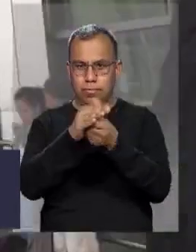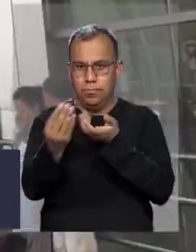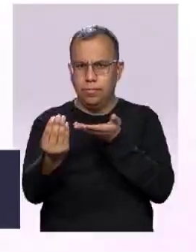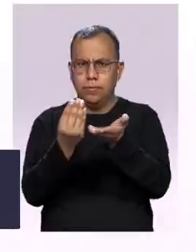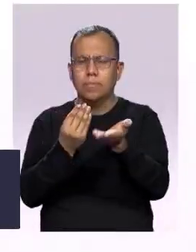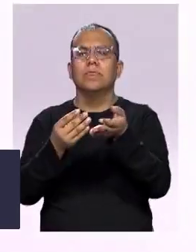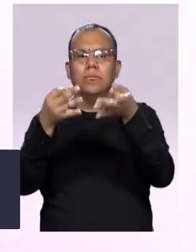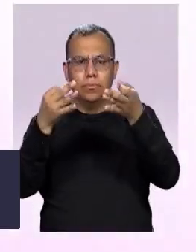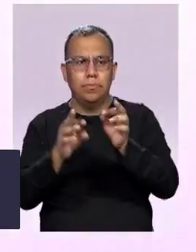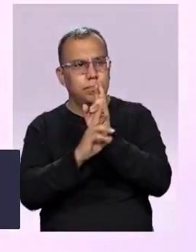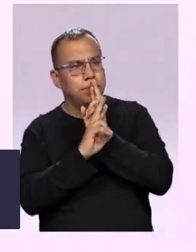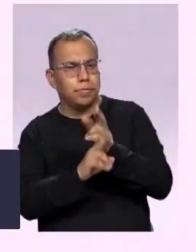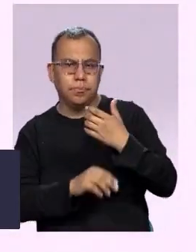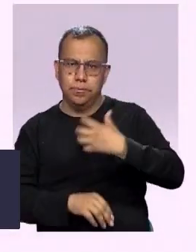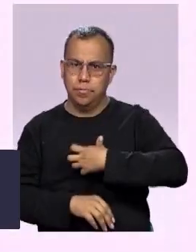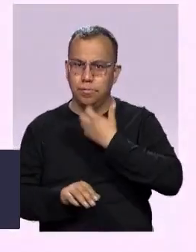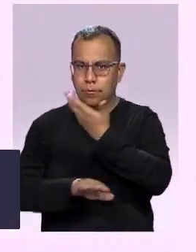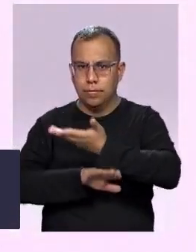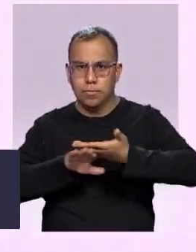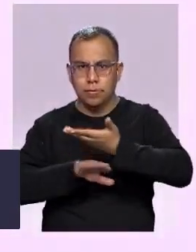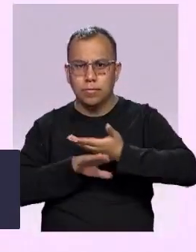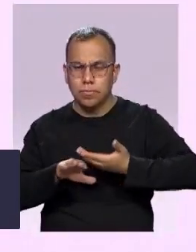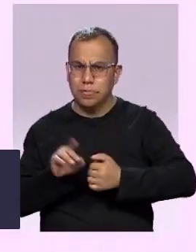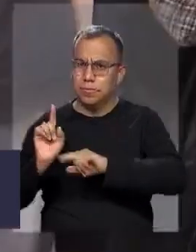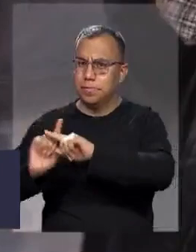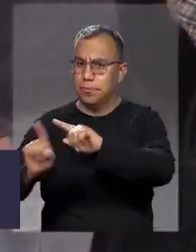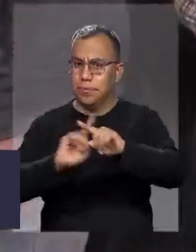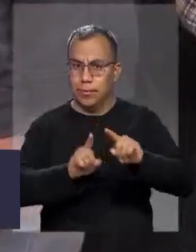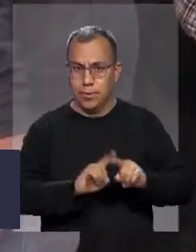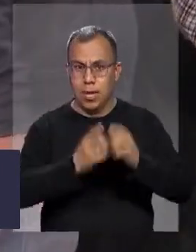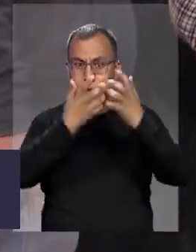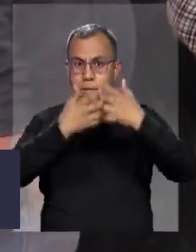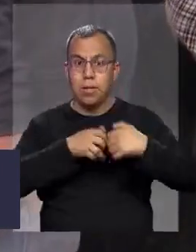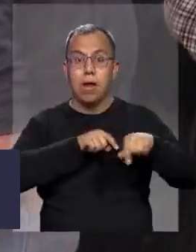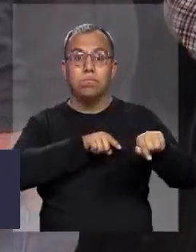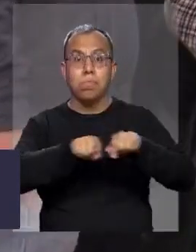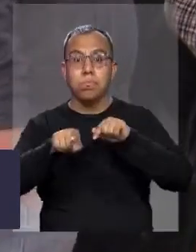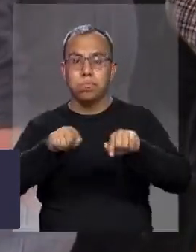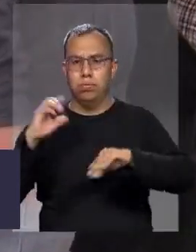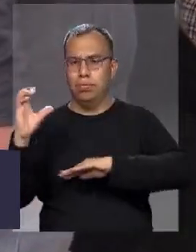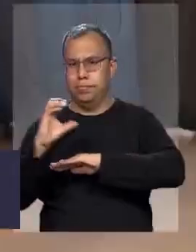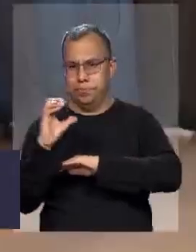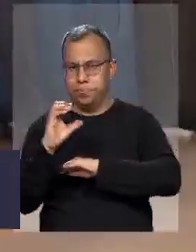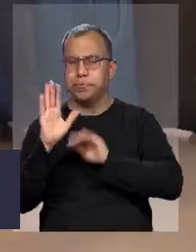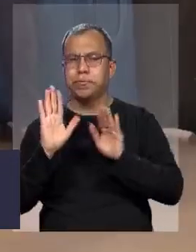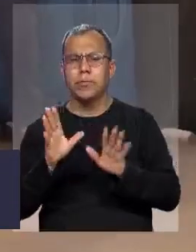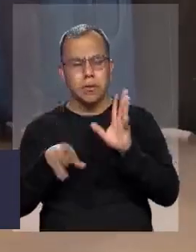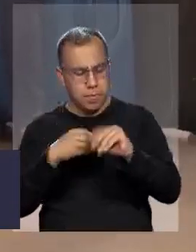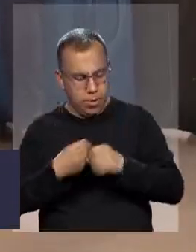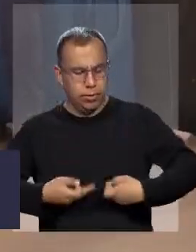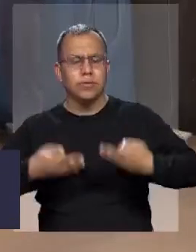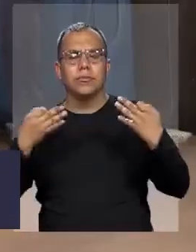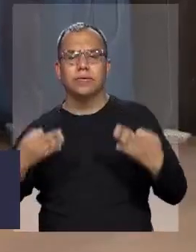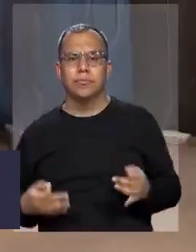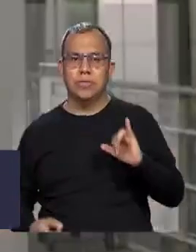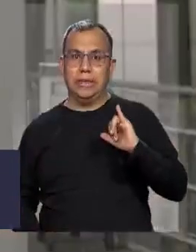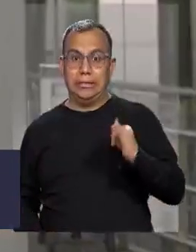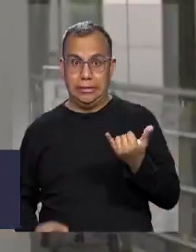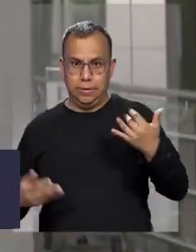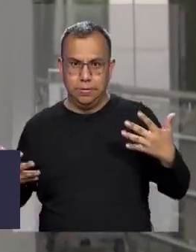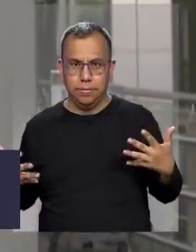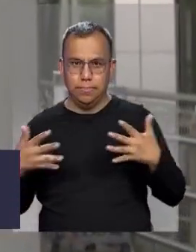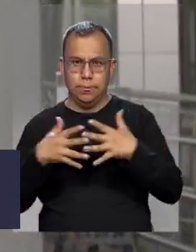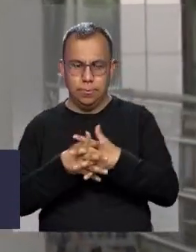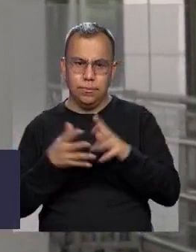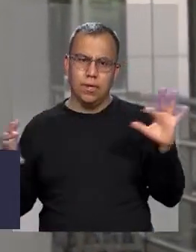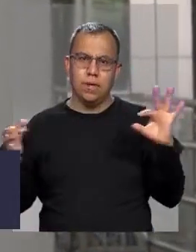realizaron respondiendo a las apelaciones presentadas por distintas aerolíneas que operan en el país y confirmando una vez más el sí para la integración